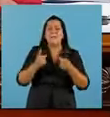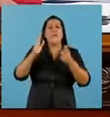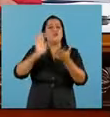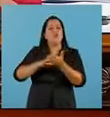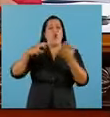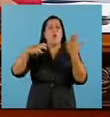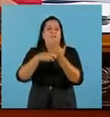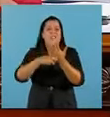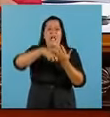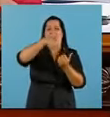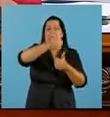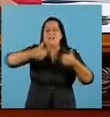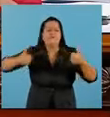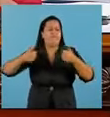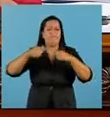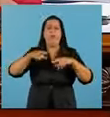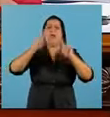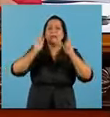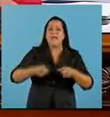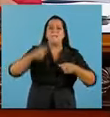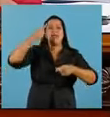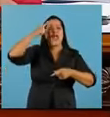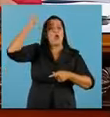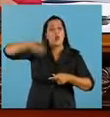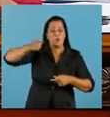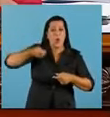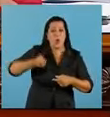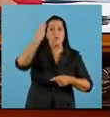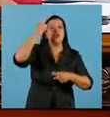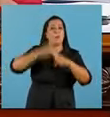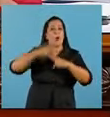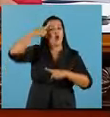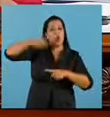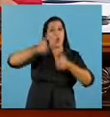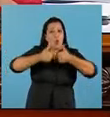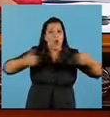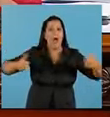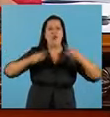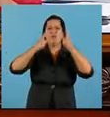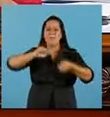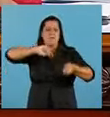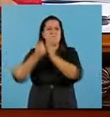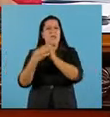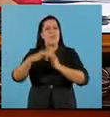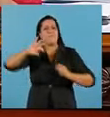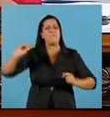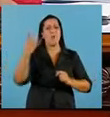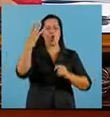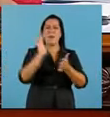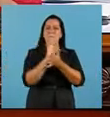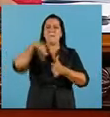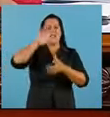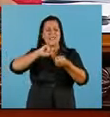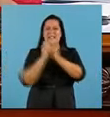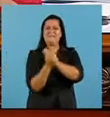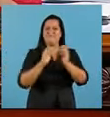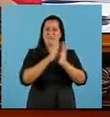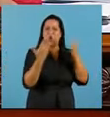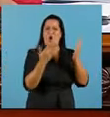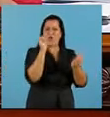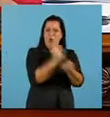Magistratura, instaurar el juicio por jurado cumpliendo el mandato constitucional, modernizar el Código Penal de la Nación y